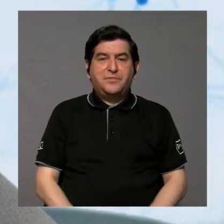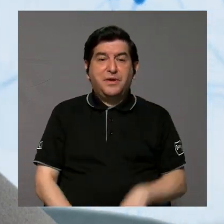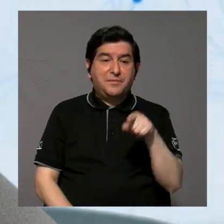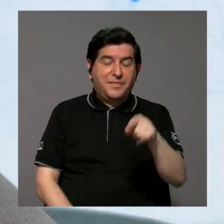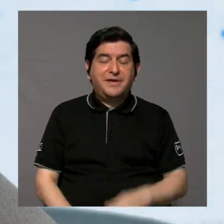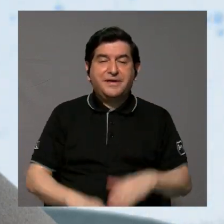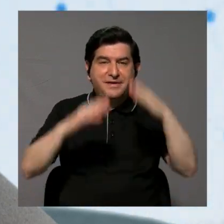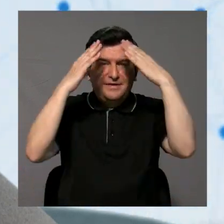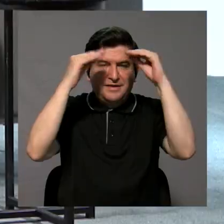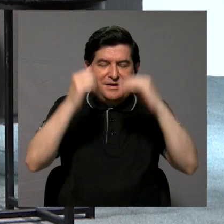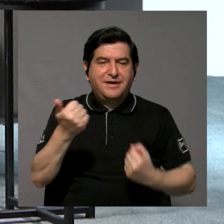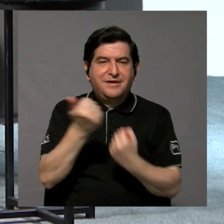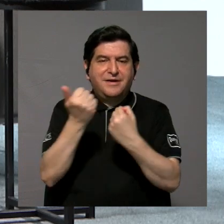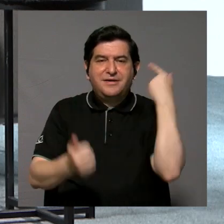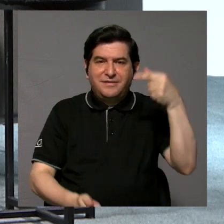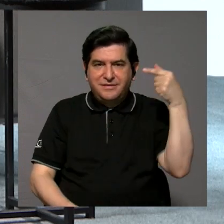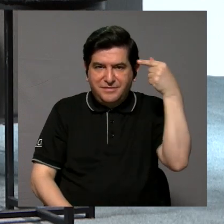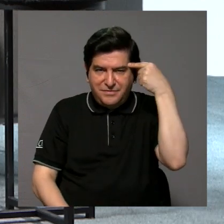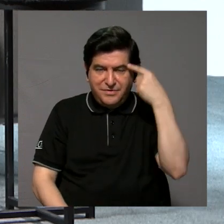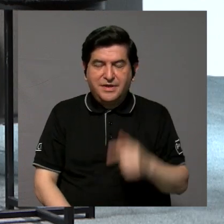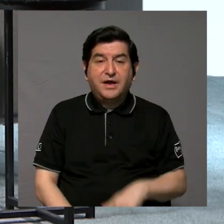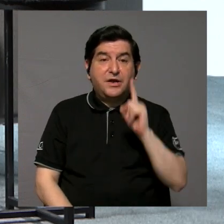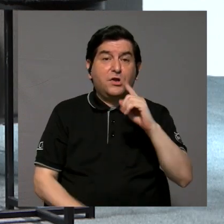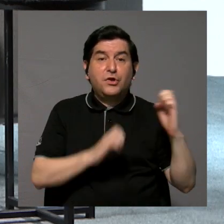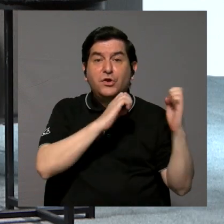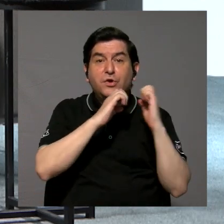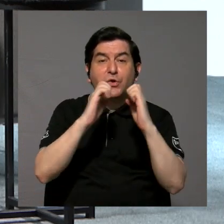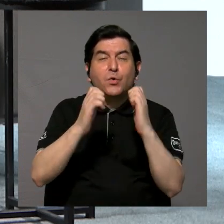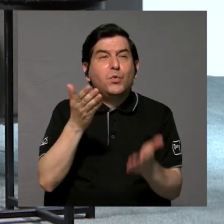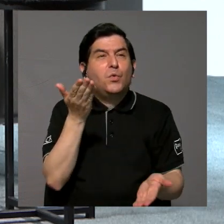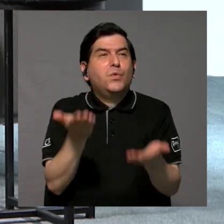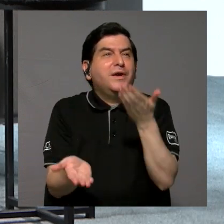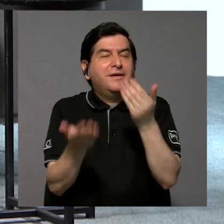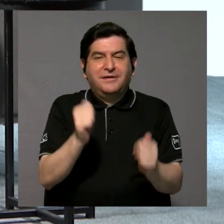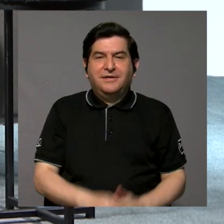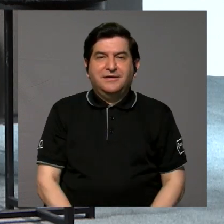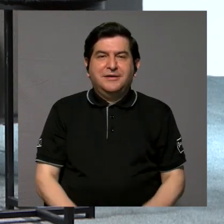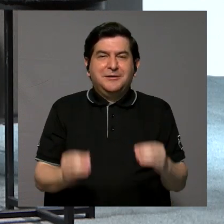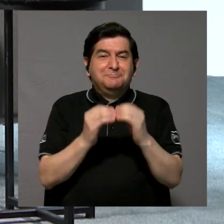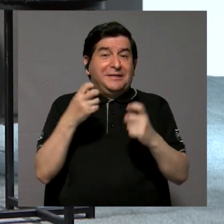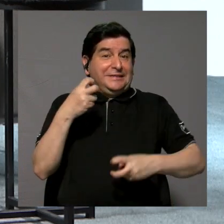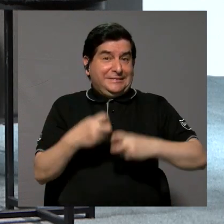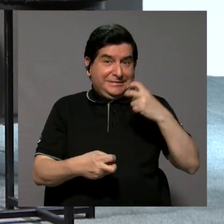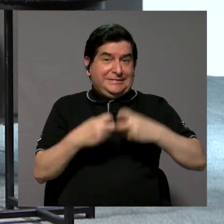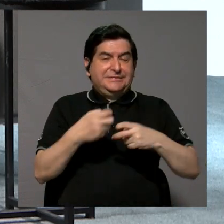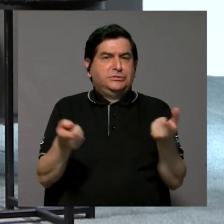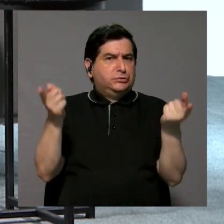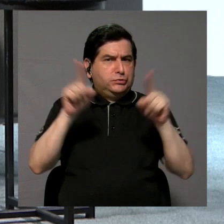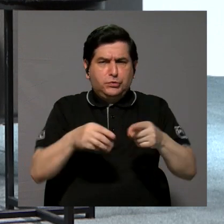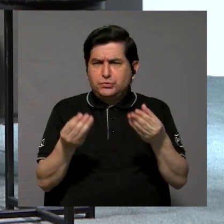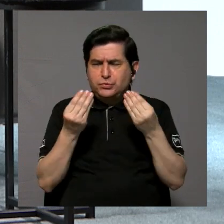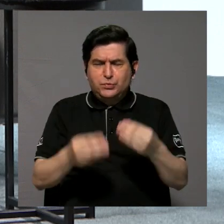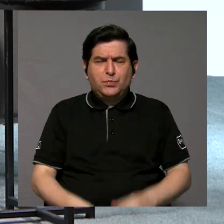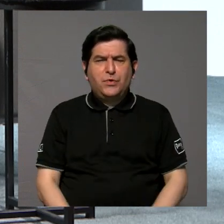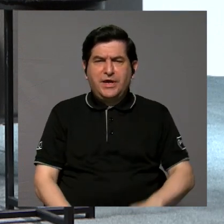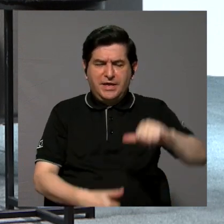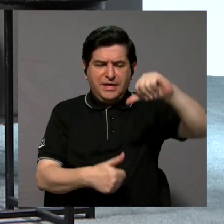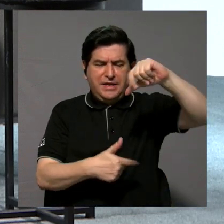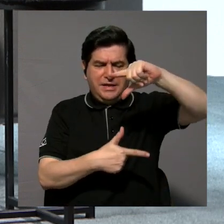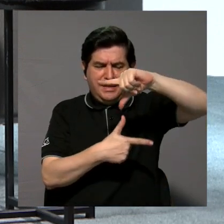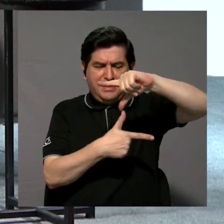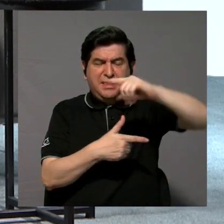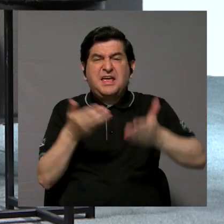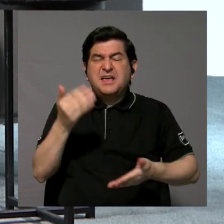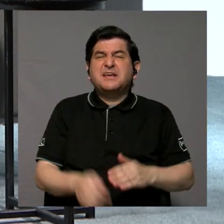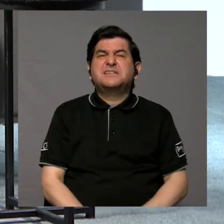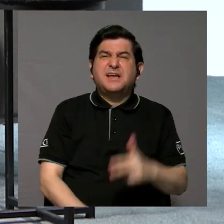fuera favorable al gobierno. Y una estrategia que es tal vez la más problemática, que no sucede tanto en América Central, tal vez en